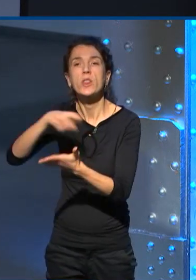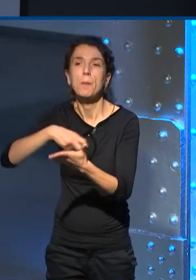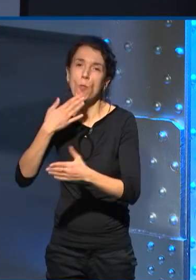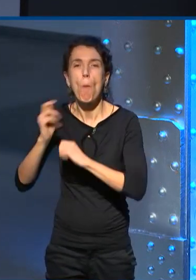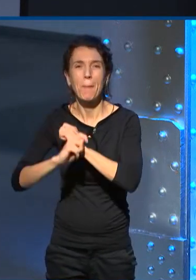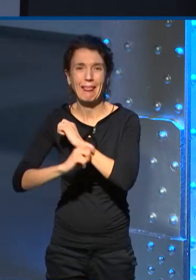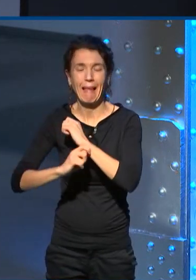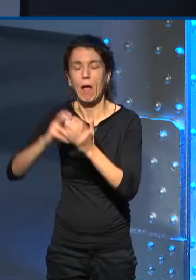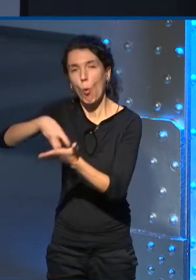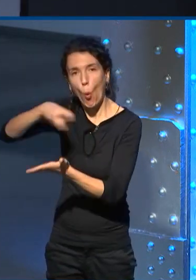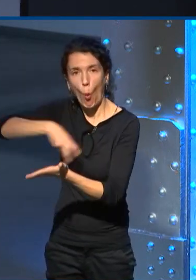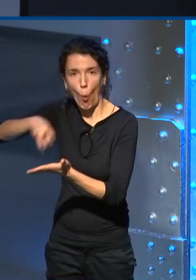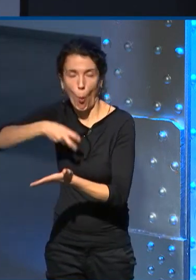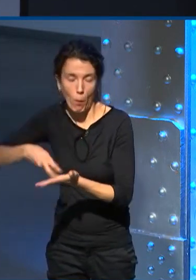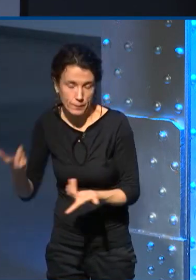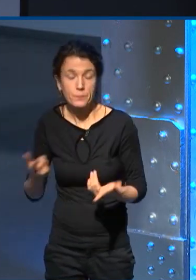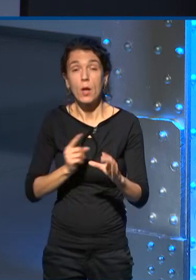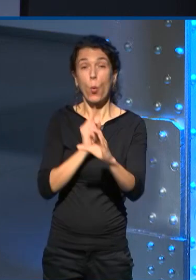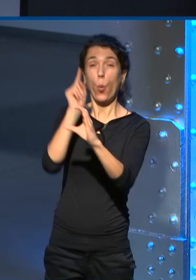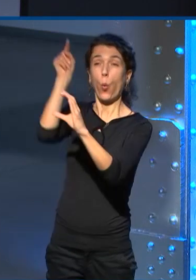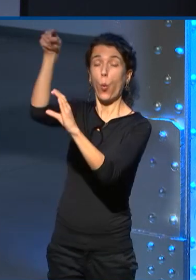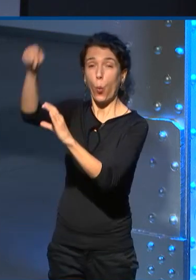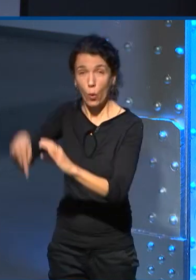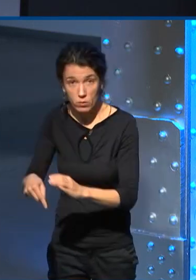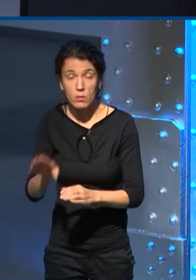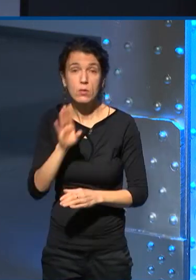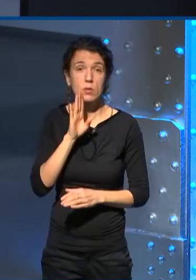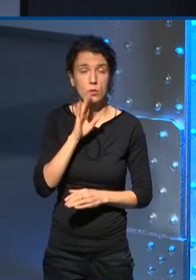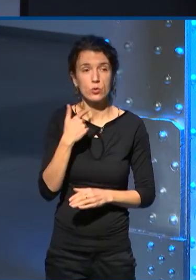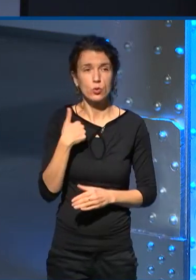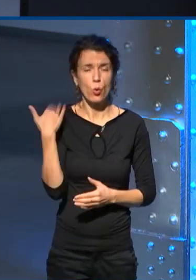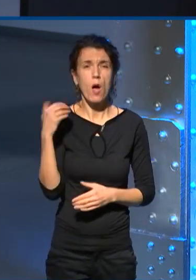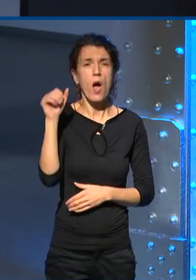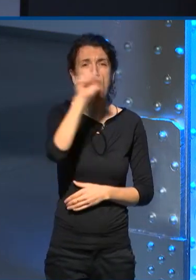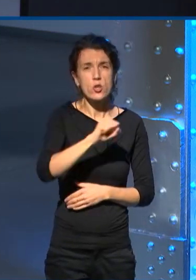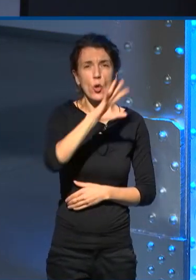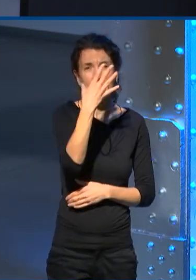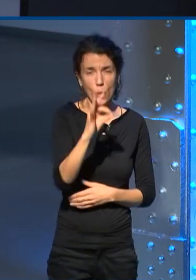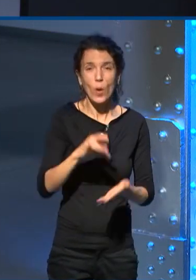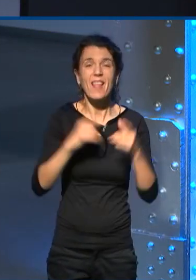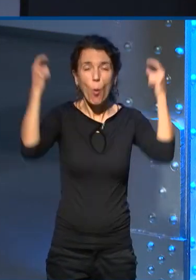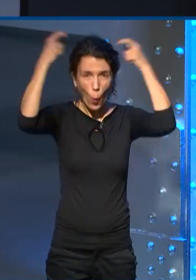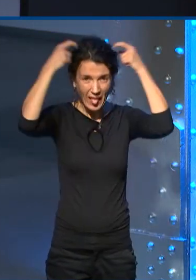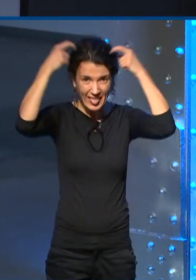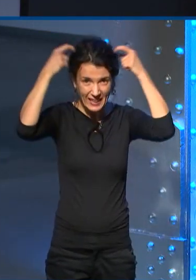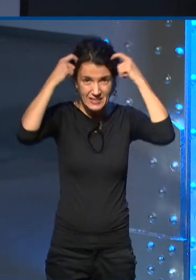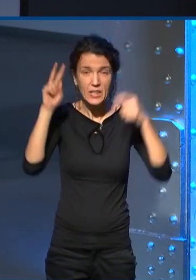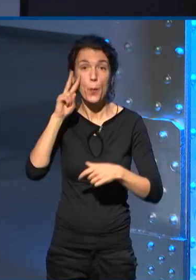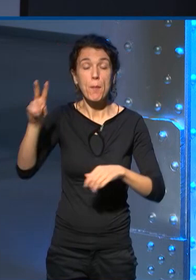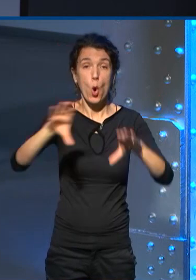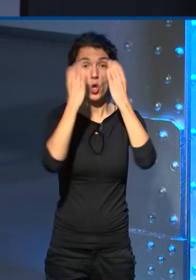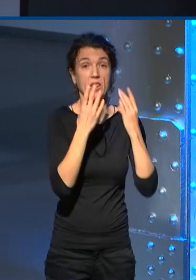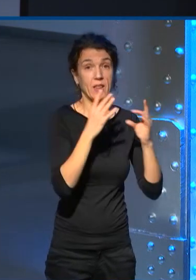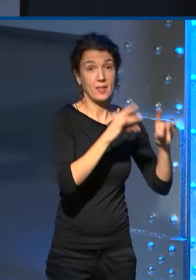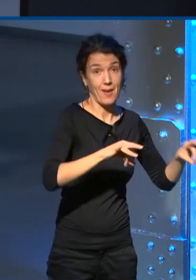ver. Entonces el trayecto a Marte, pues fíjense, esto que lo explica Ignacio, yo uso vídeos de los años 50, de Walt Disney. Vemos aquí la Tierra y